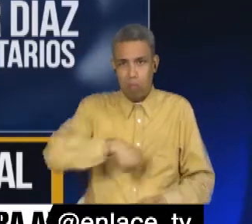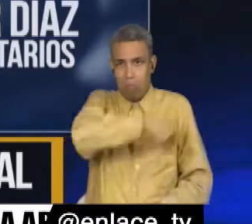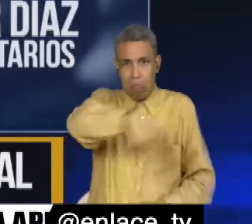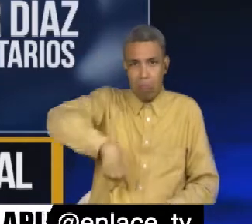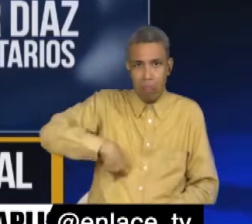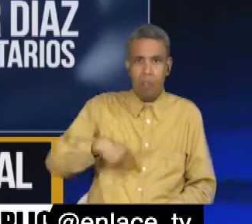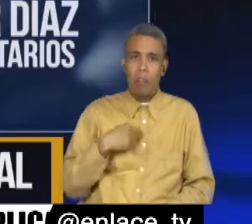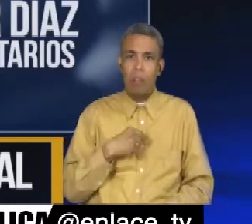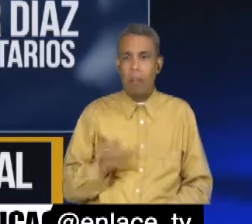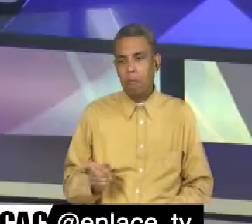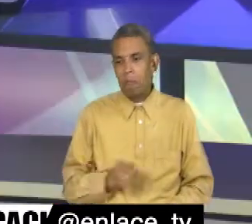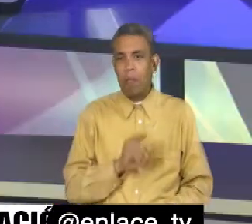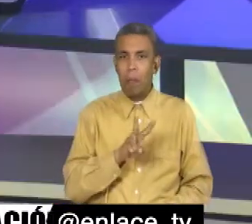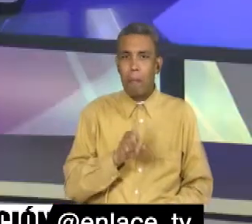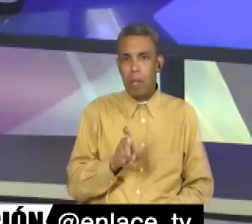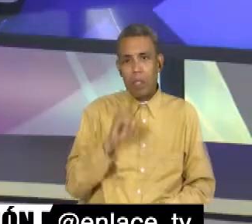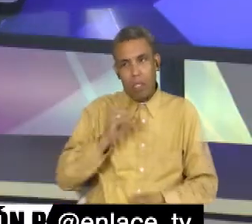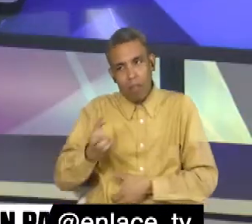institución.